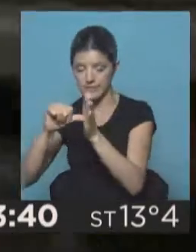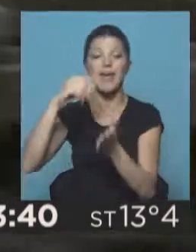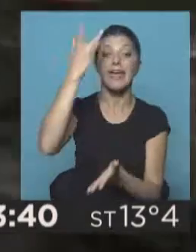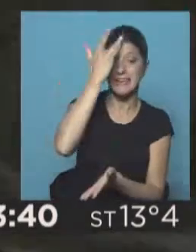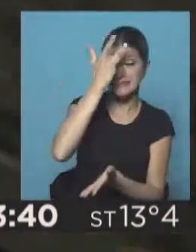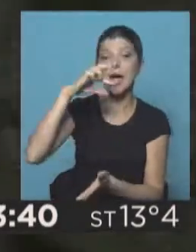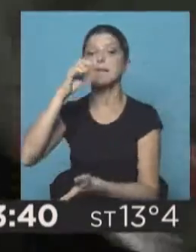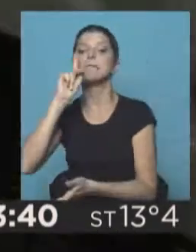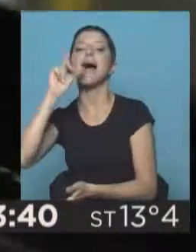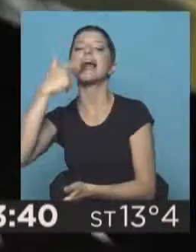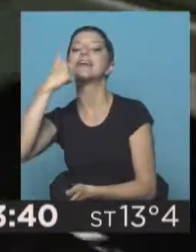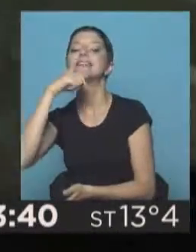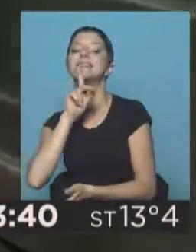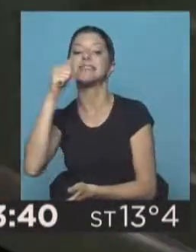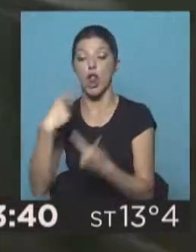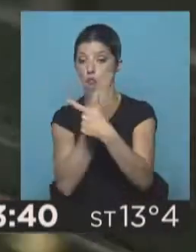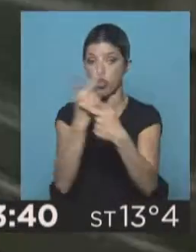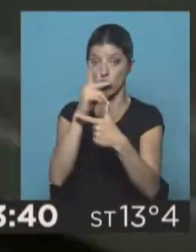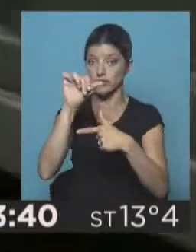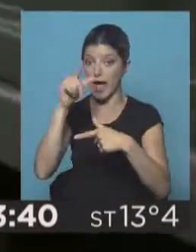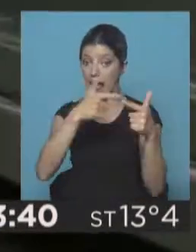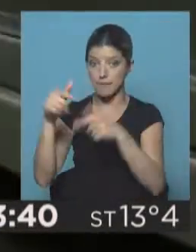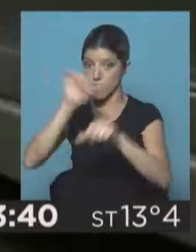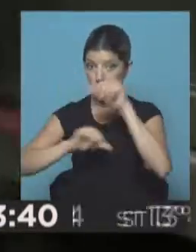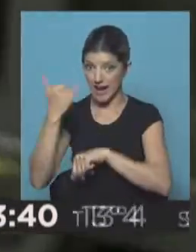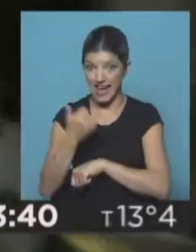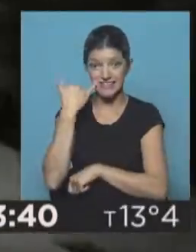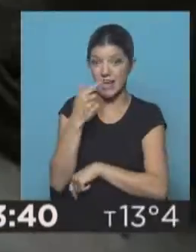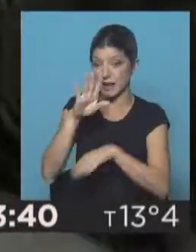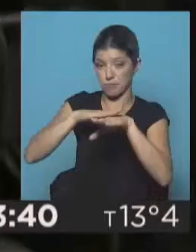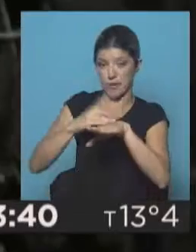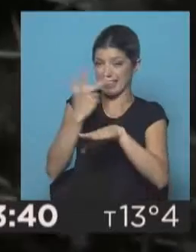dos países con armas nucleares que ya libraron 3 guerras por el